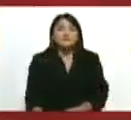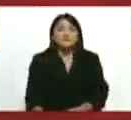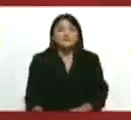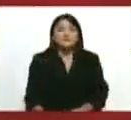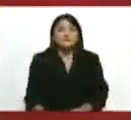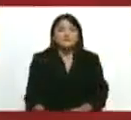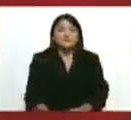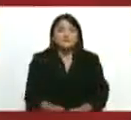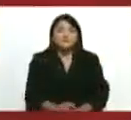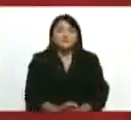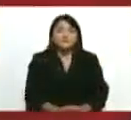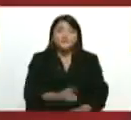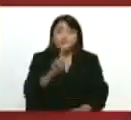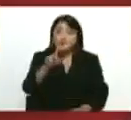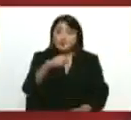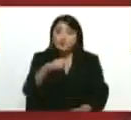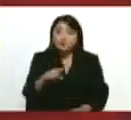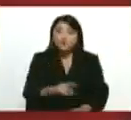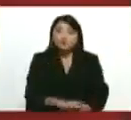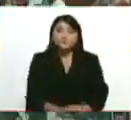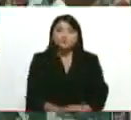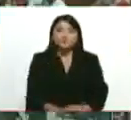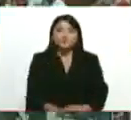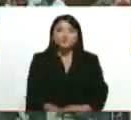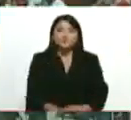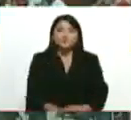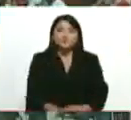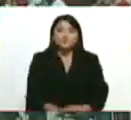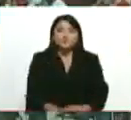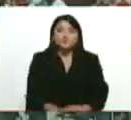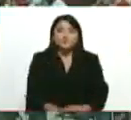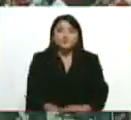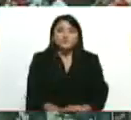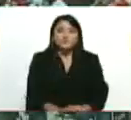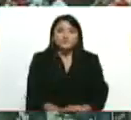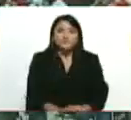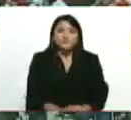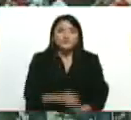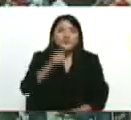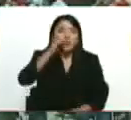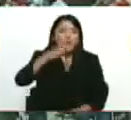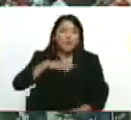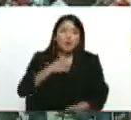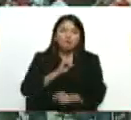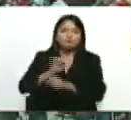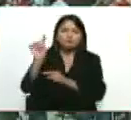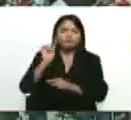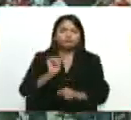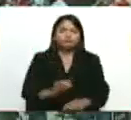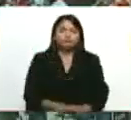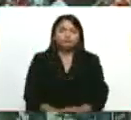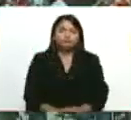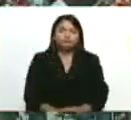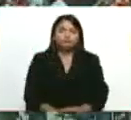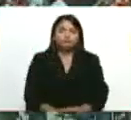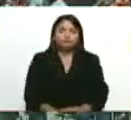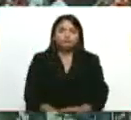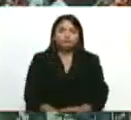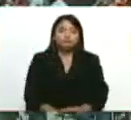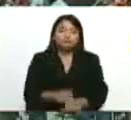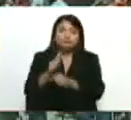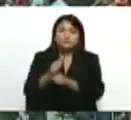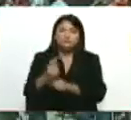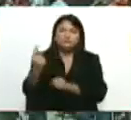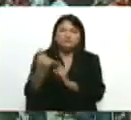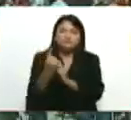Cada quien asuma, ¿verdad? Y aquí nuestro pueblo tiene todo el derecho a interpelarlos, a llamarlos, a esperarlos. Es que, ¿qué